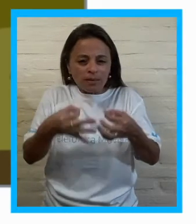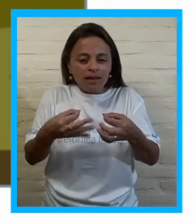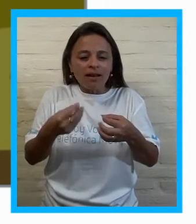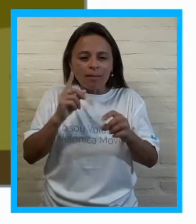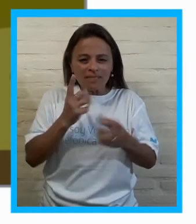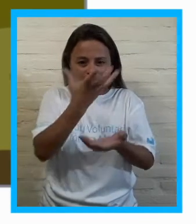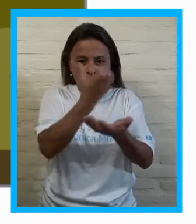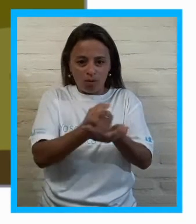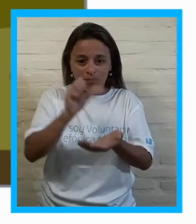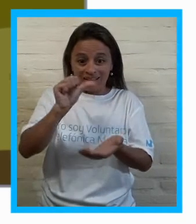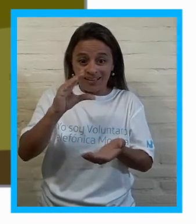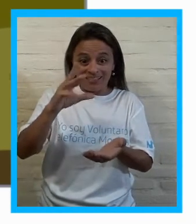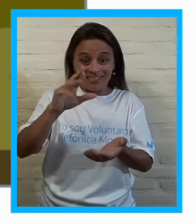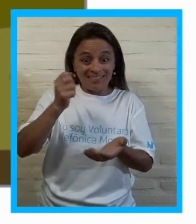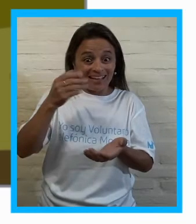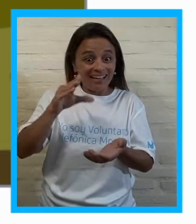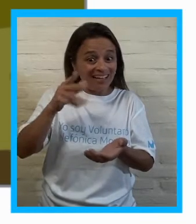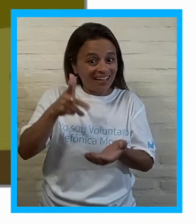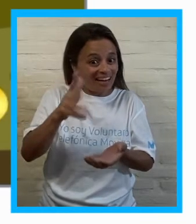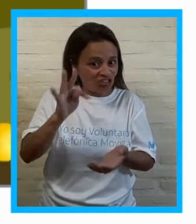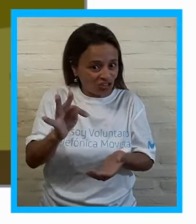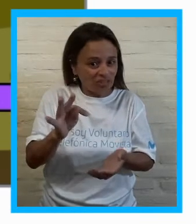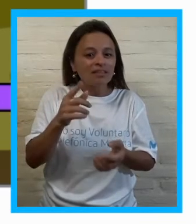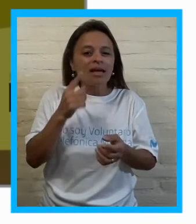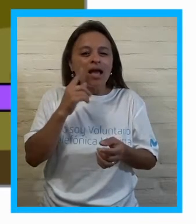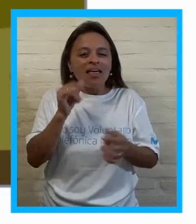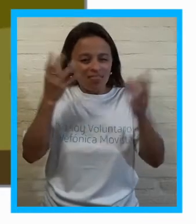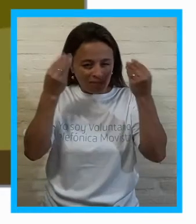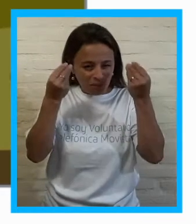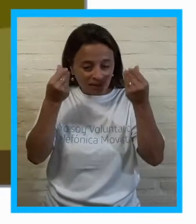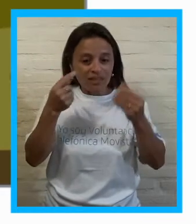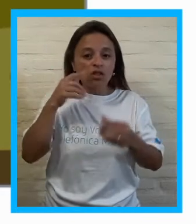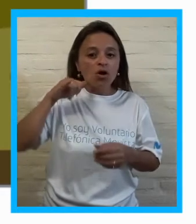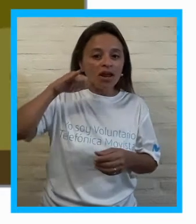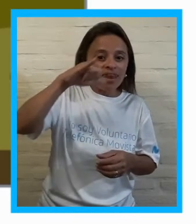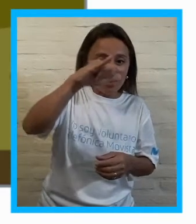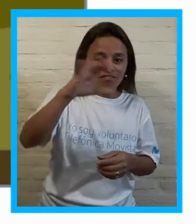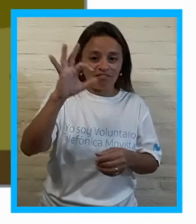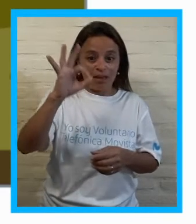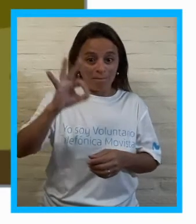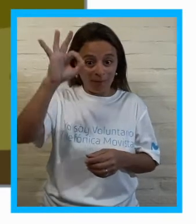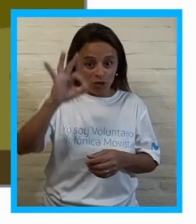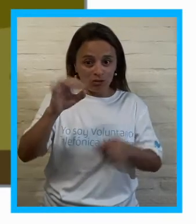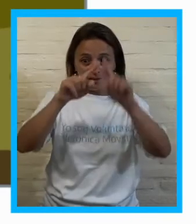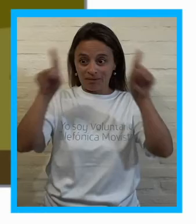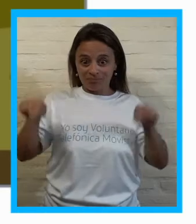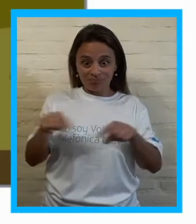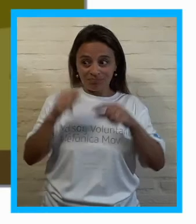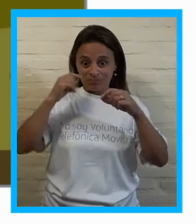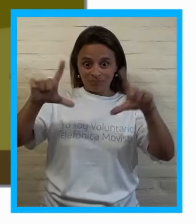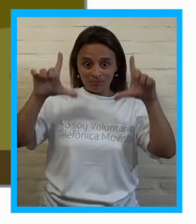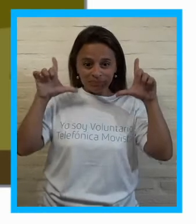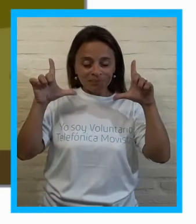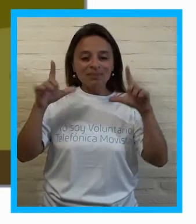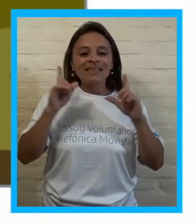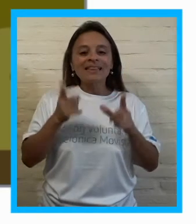en Scratch. Es un juego sencillo pero divertido. Tiene unos pocos elementos que son la nave, la pelota, el escenario y